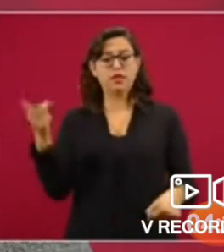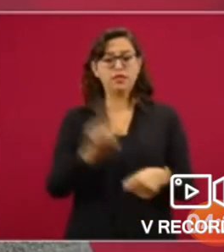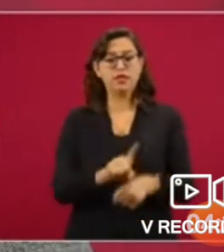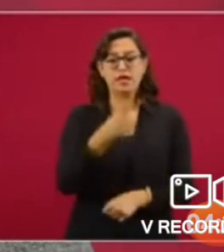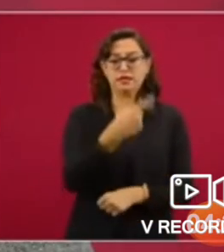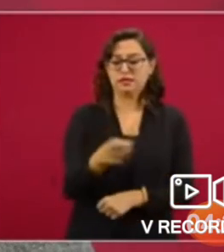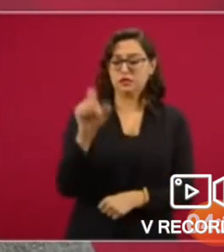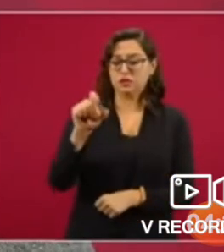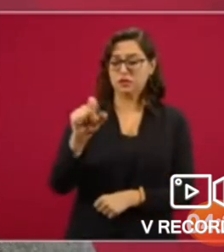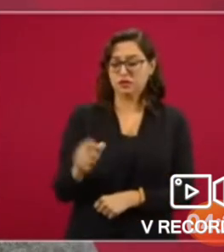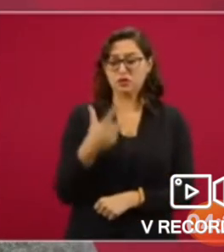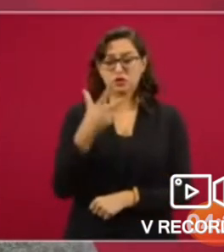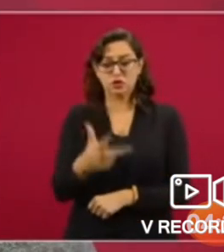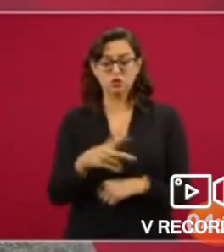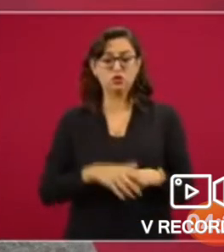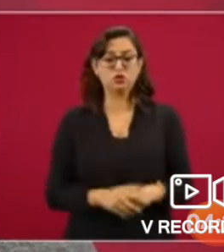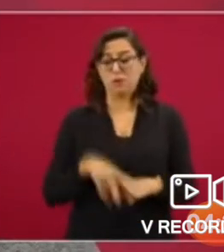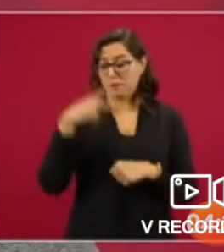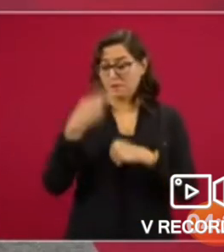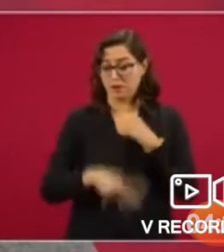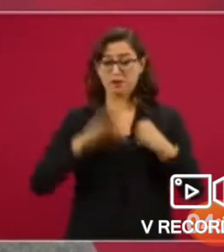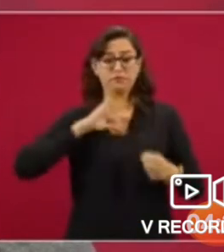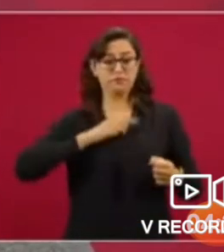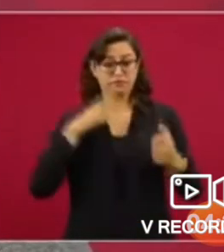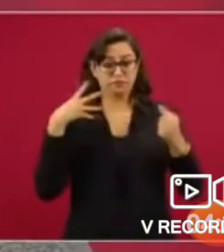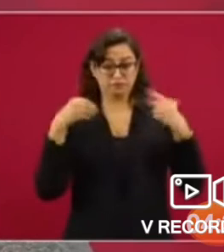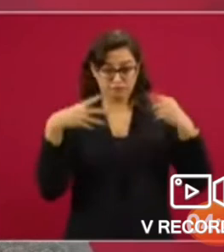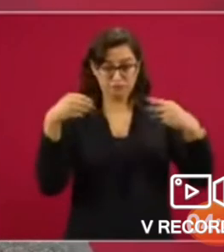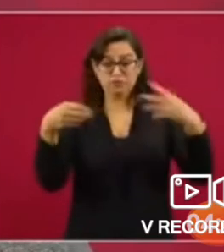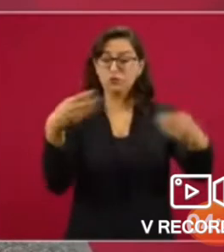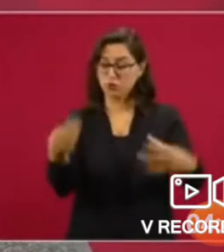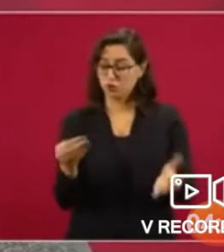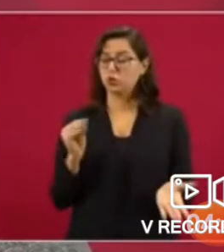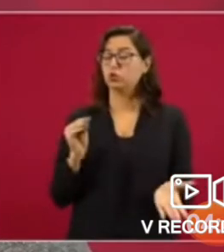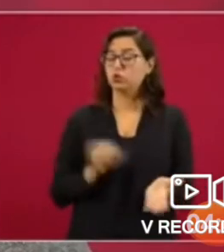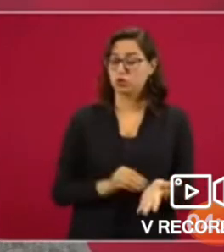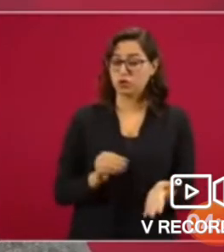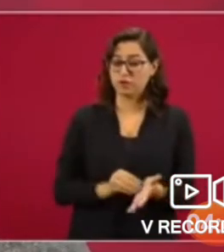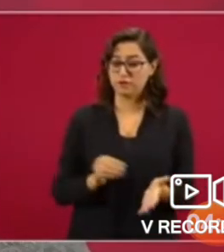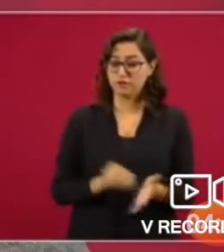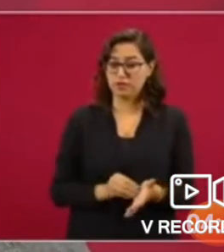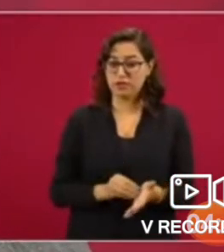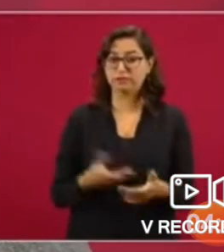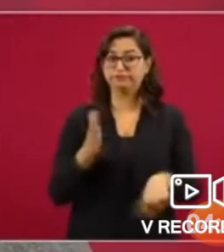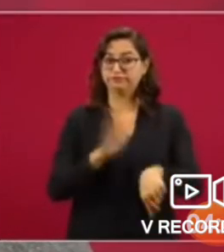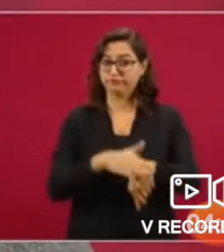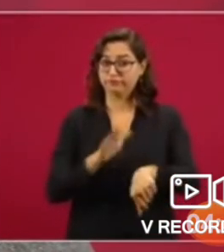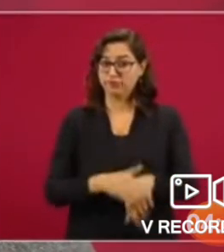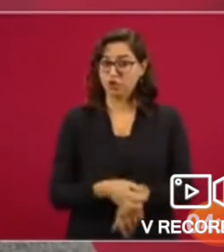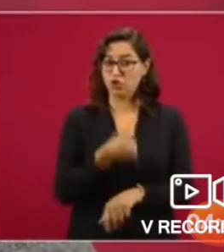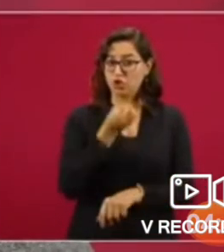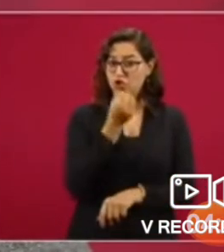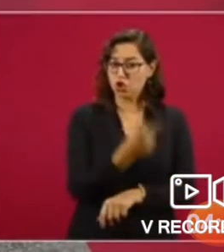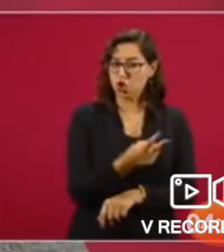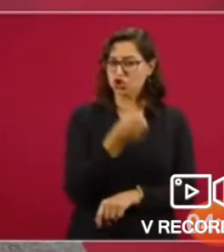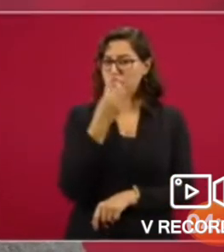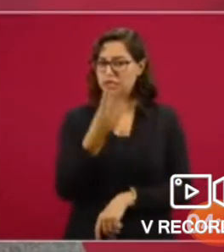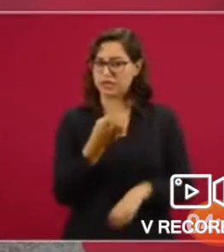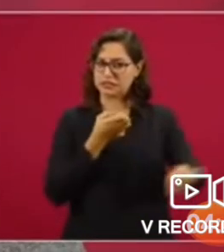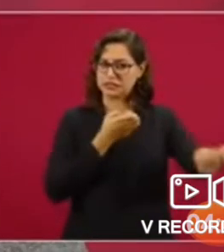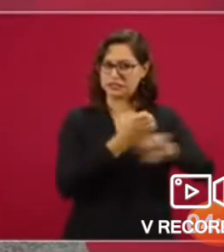riesgo epidemiológico que hoy nos advierte, por señalarlo en 2 o 3 estados, como vamos a ver en